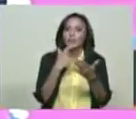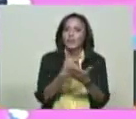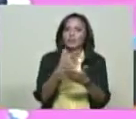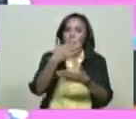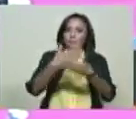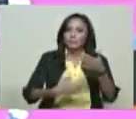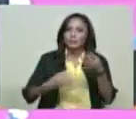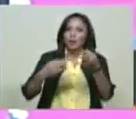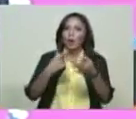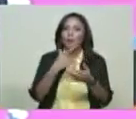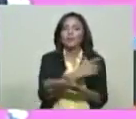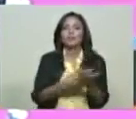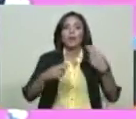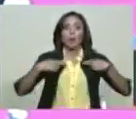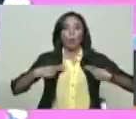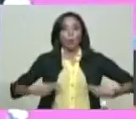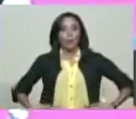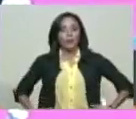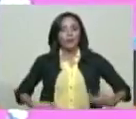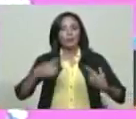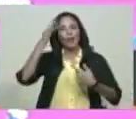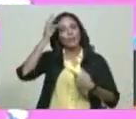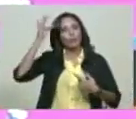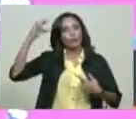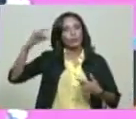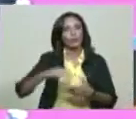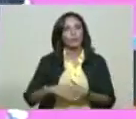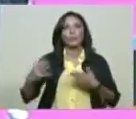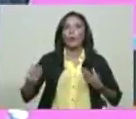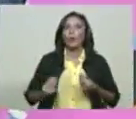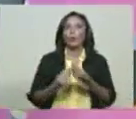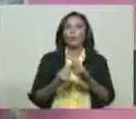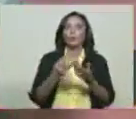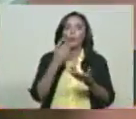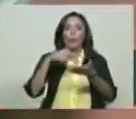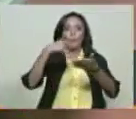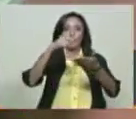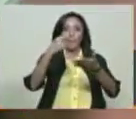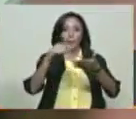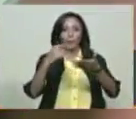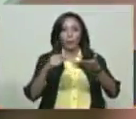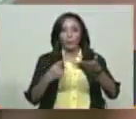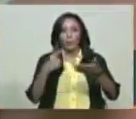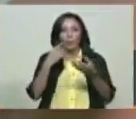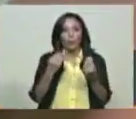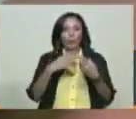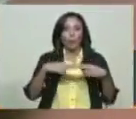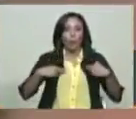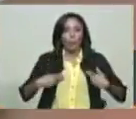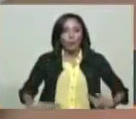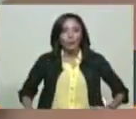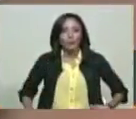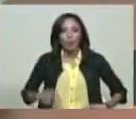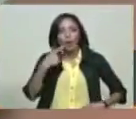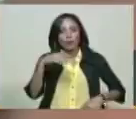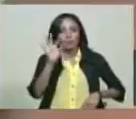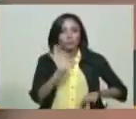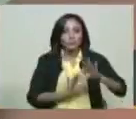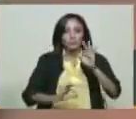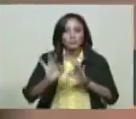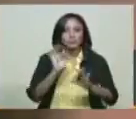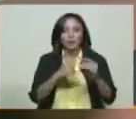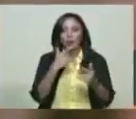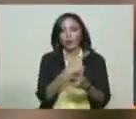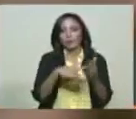piñate humanista con el humanismo tomamos toda la herencia y el legado